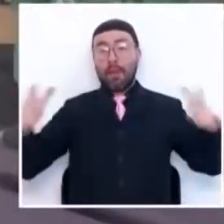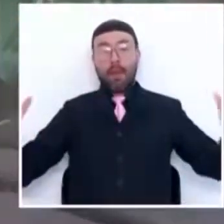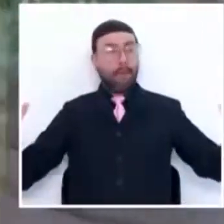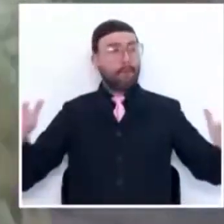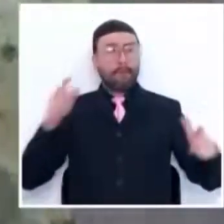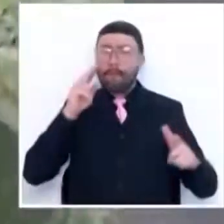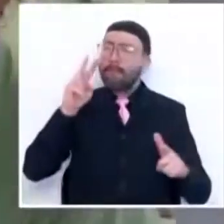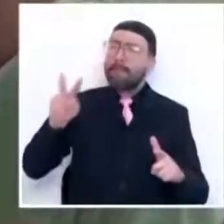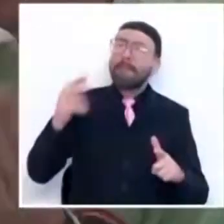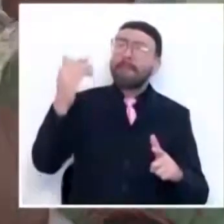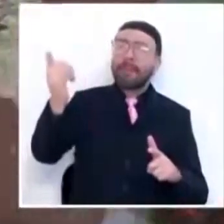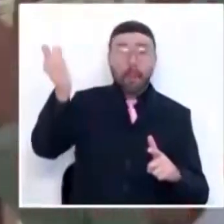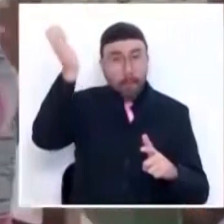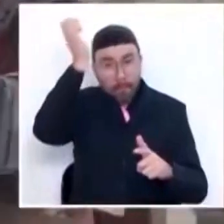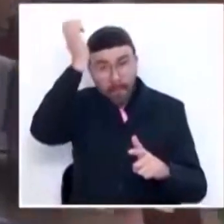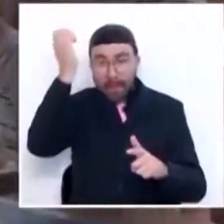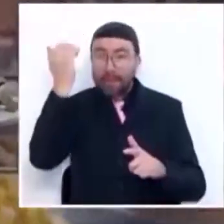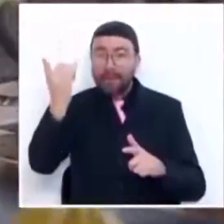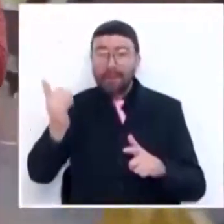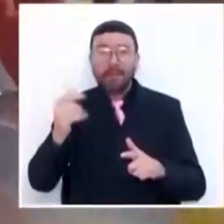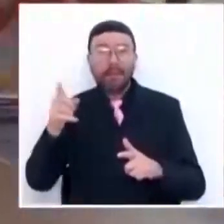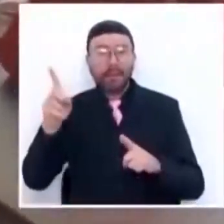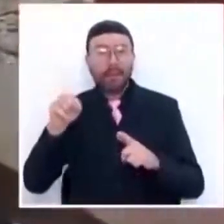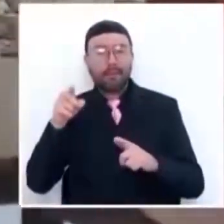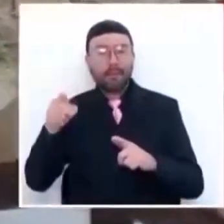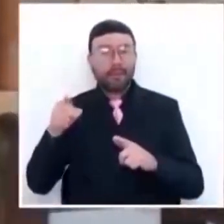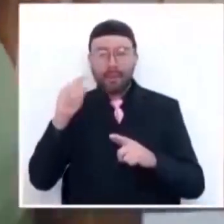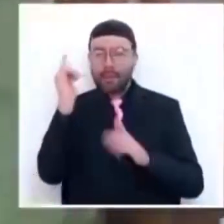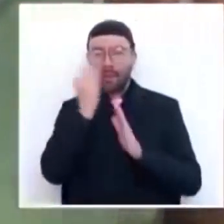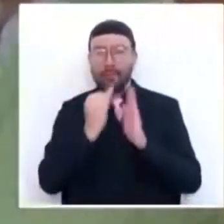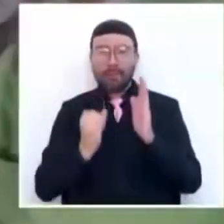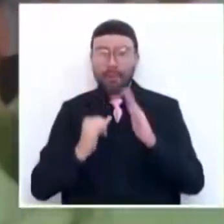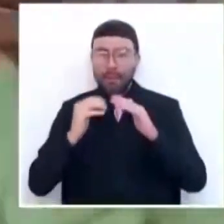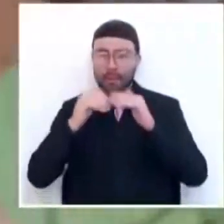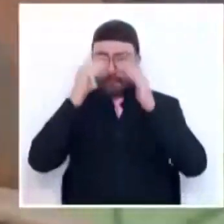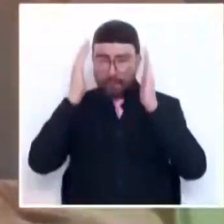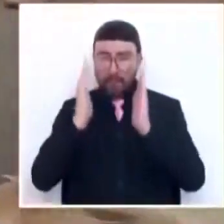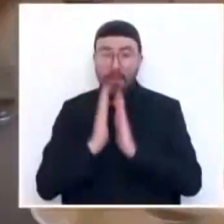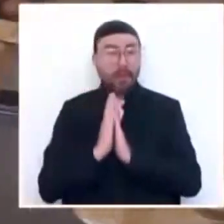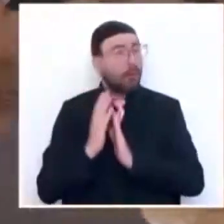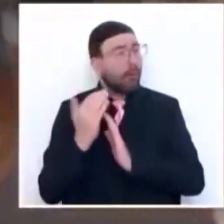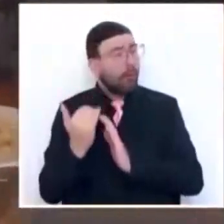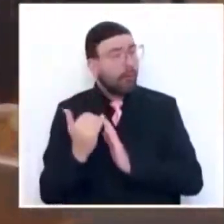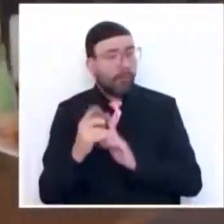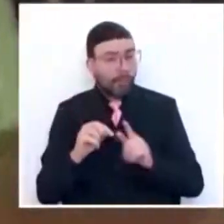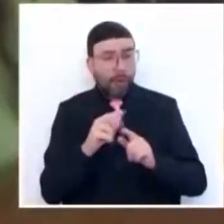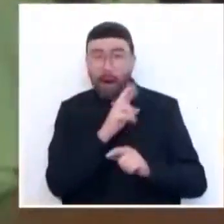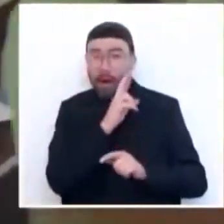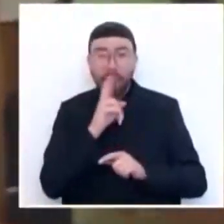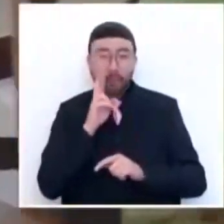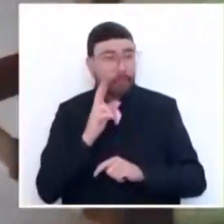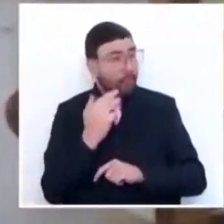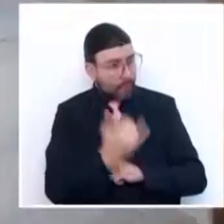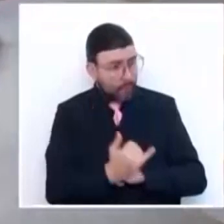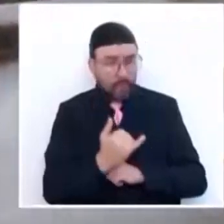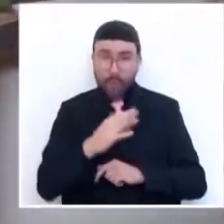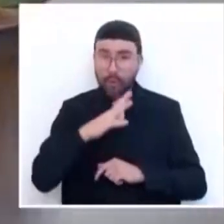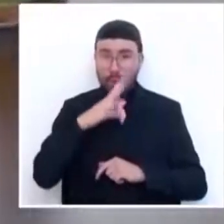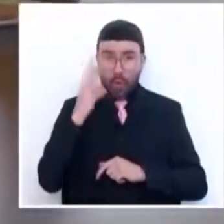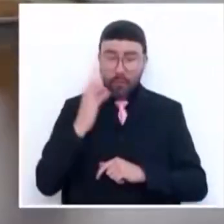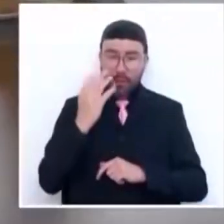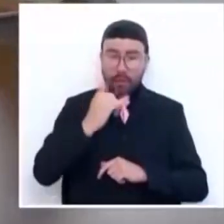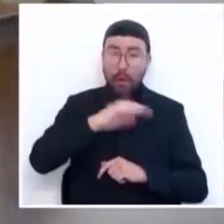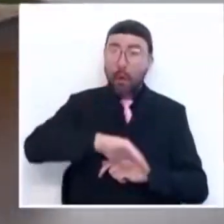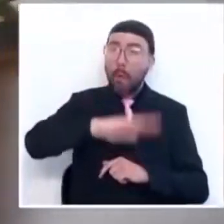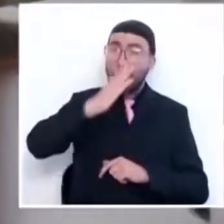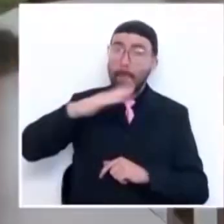ven la imagen de la Madre María. Estos son los restaurantes. Realmente este hombre en una montaña llena de piedras